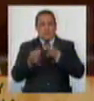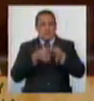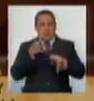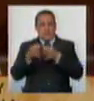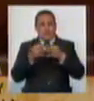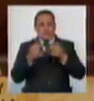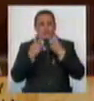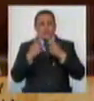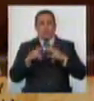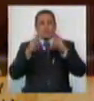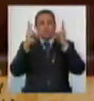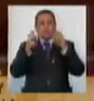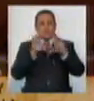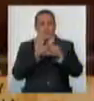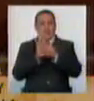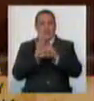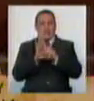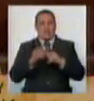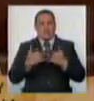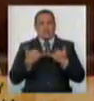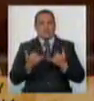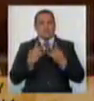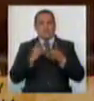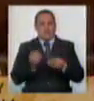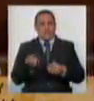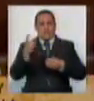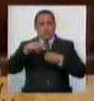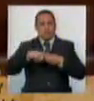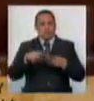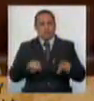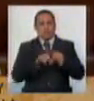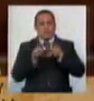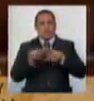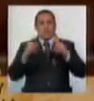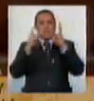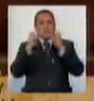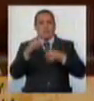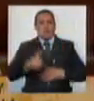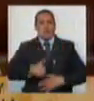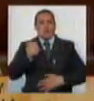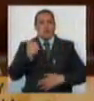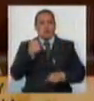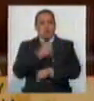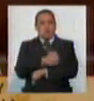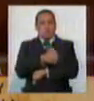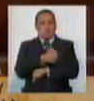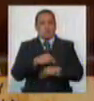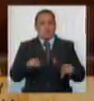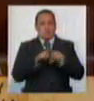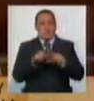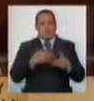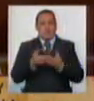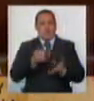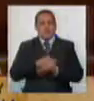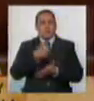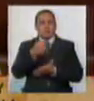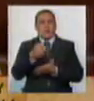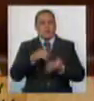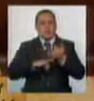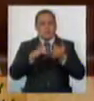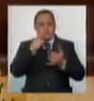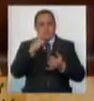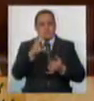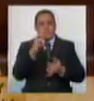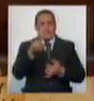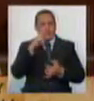un vacío de nuestra legislación, se ha incluido el delito de conspiración y ofrecimiento para el sicariato, que